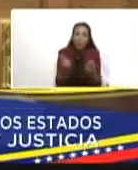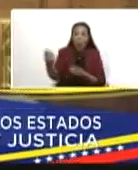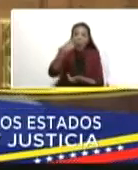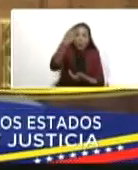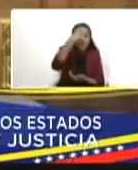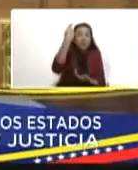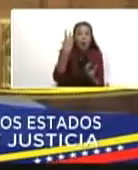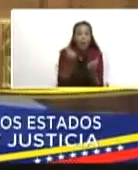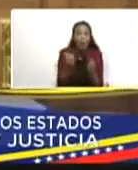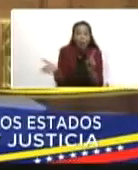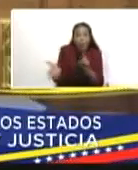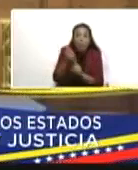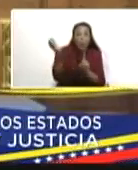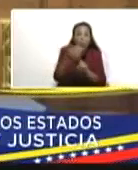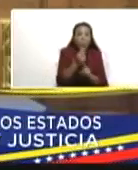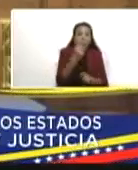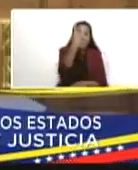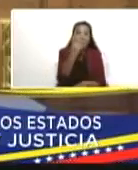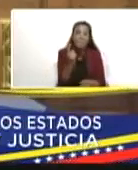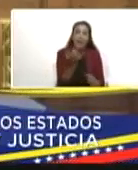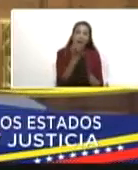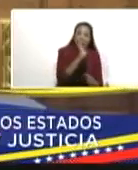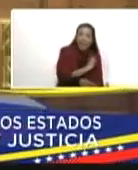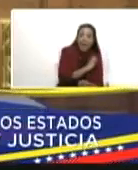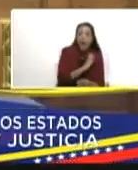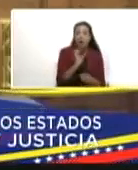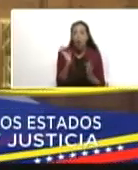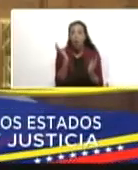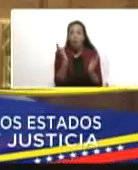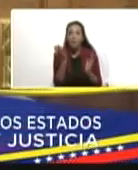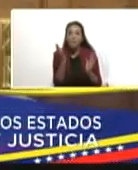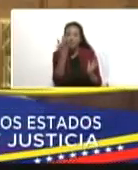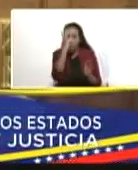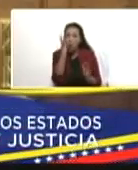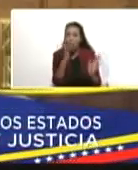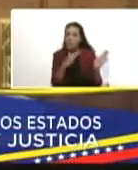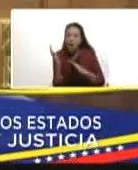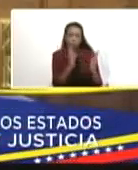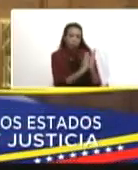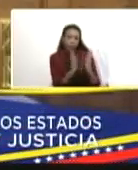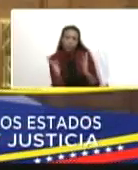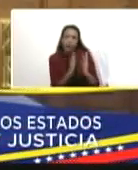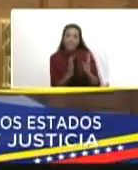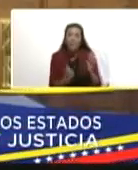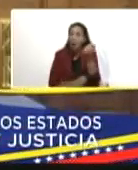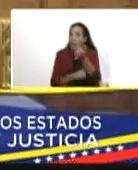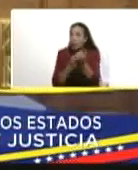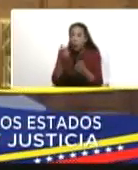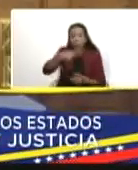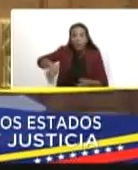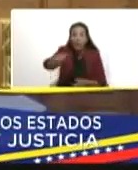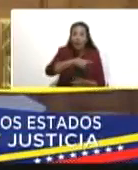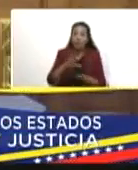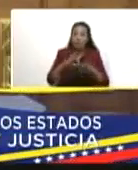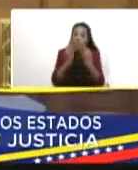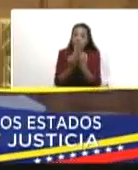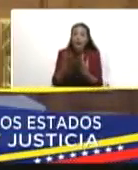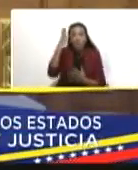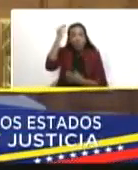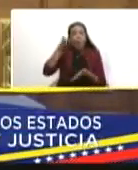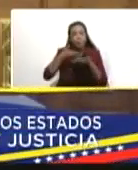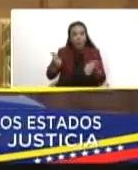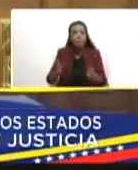esos recursos y en el primer trimestre nacerá la gran misión igualdad y Justicia Social para irlos a apoyar a ustedes compatriota Dios